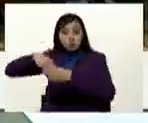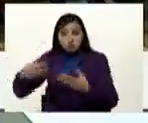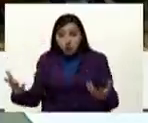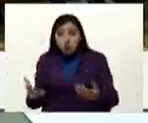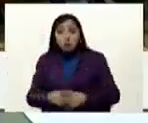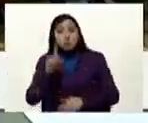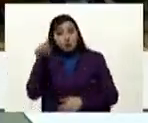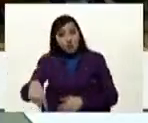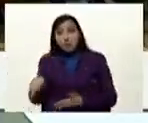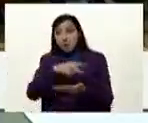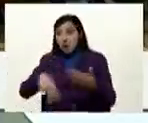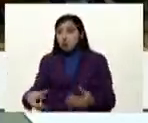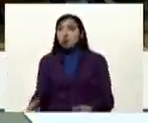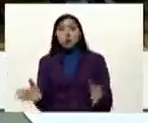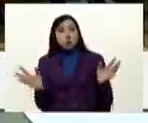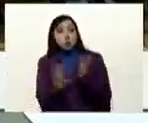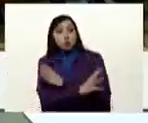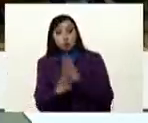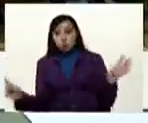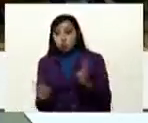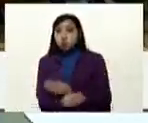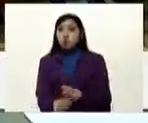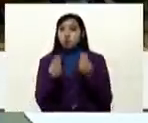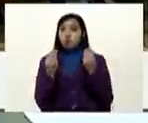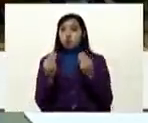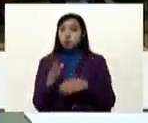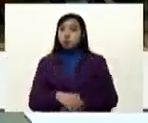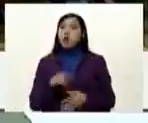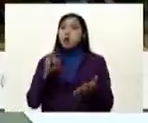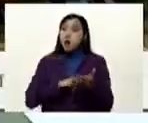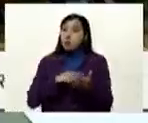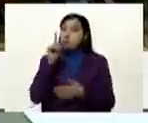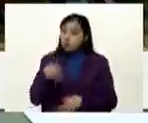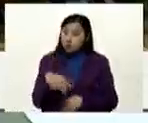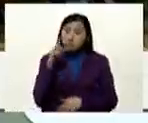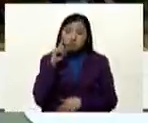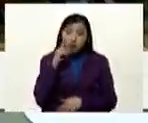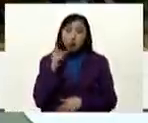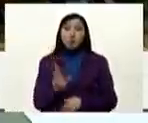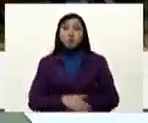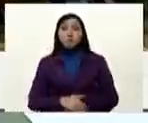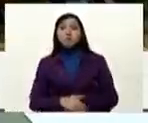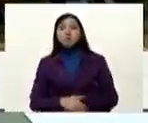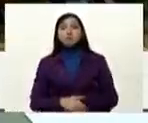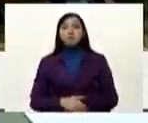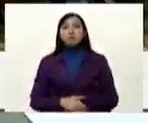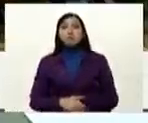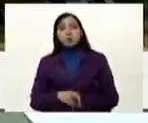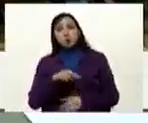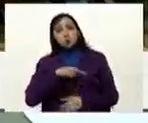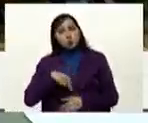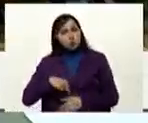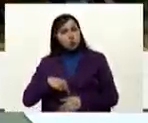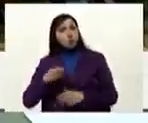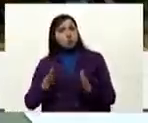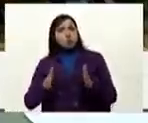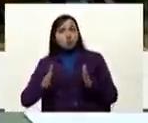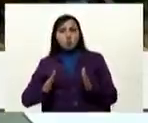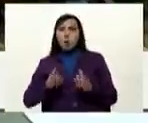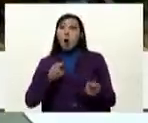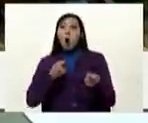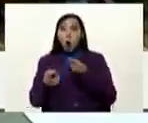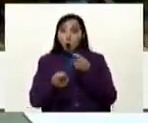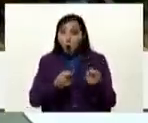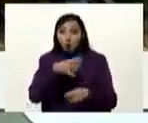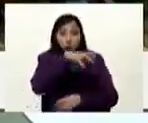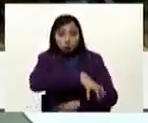las plazas, mucho movimiento, igual que en Carabobo. Quiere decir que si nosotros logramos un buen control allí